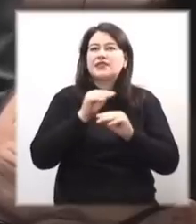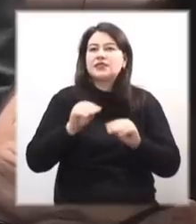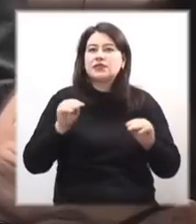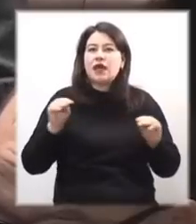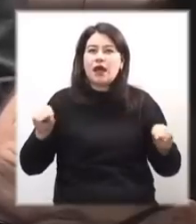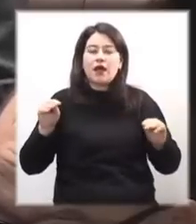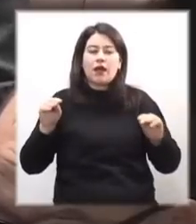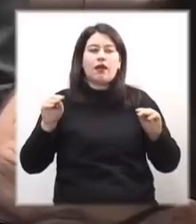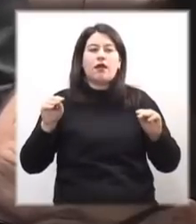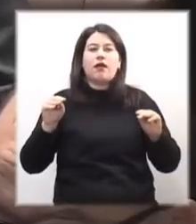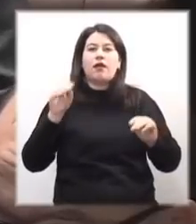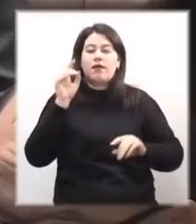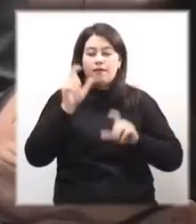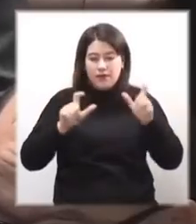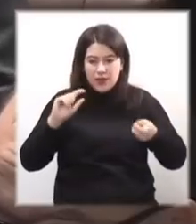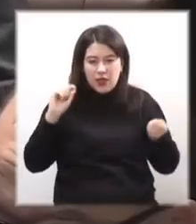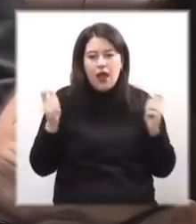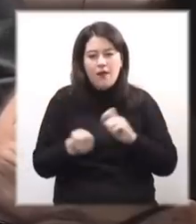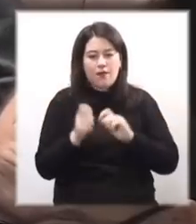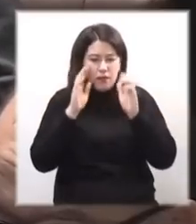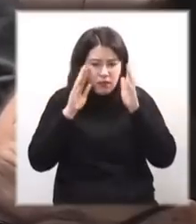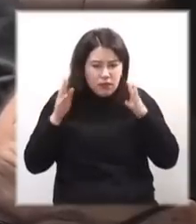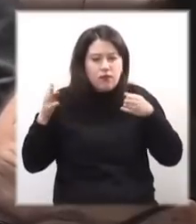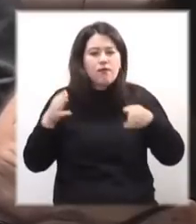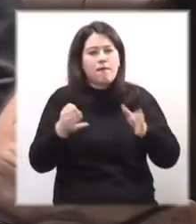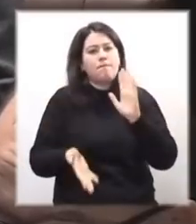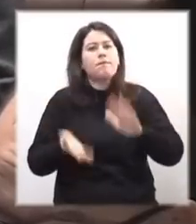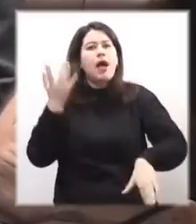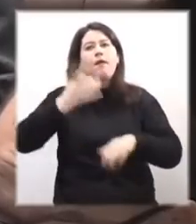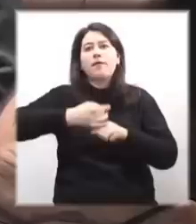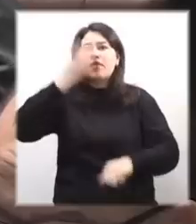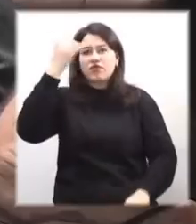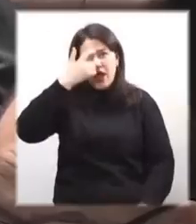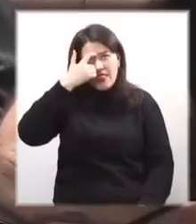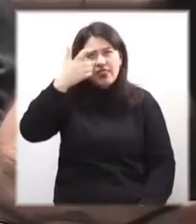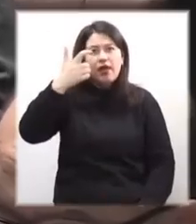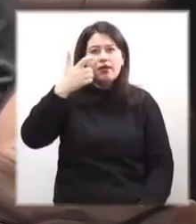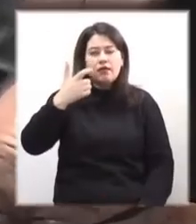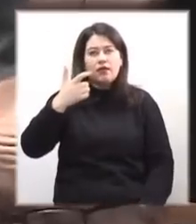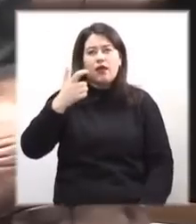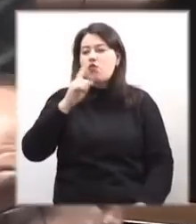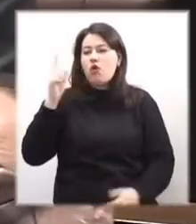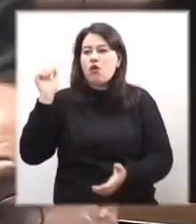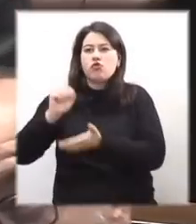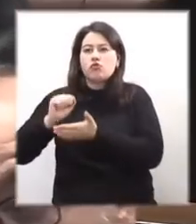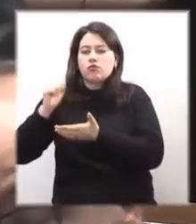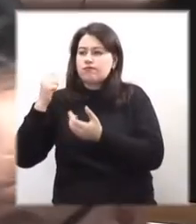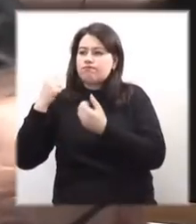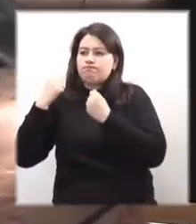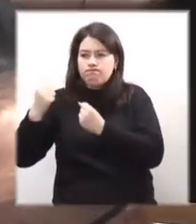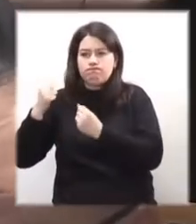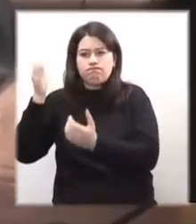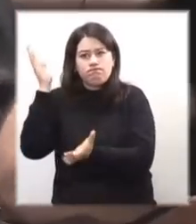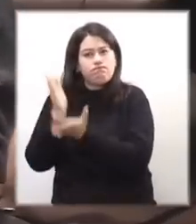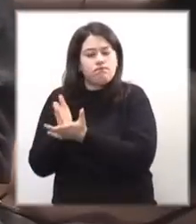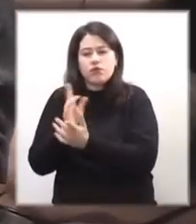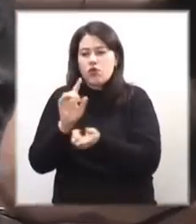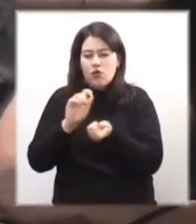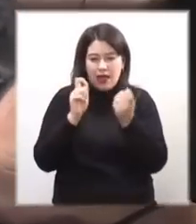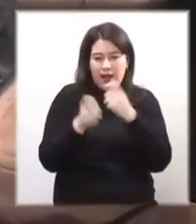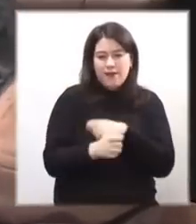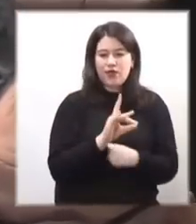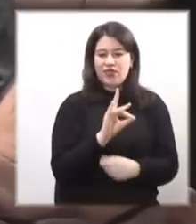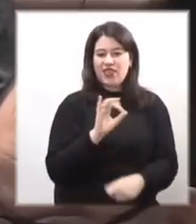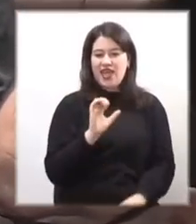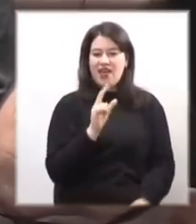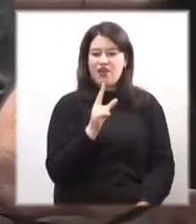mensaje enorme para la interna, en un cambio de rumbo con una cara más profesional y técnica que de mano dura, incluido en este sentido el cambio de Diego